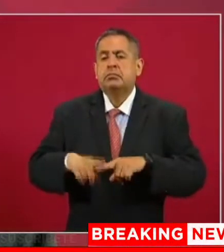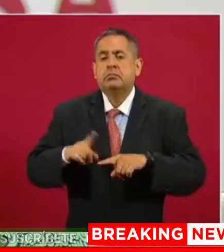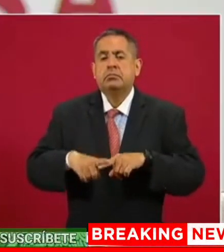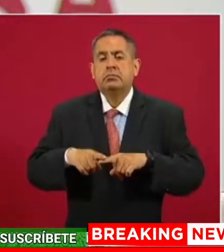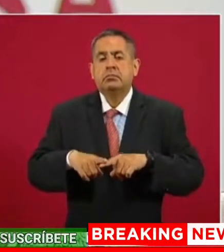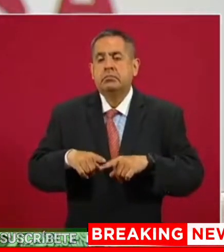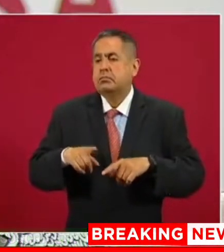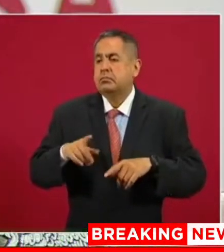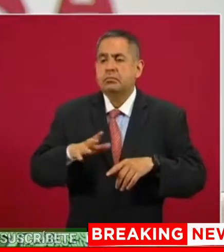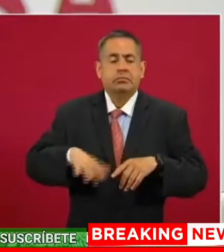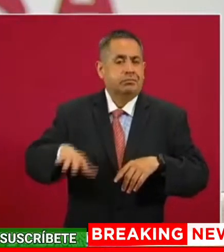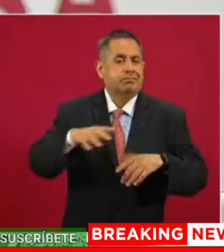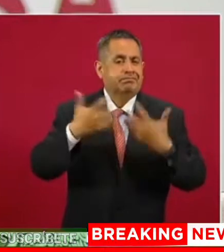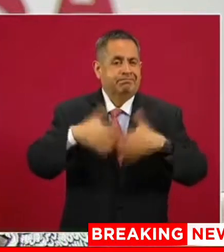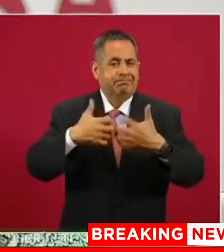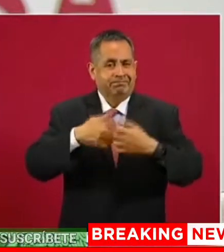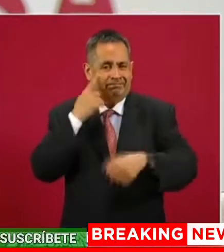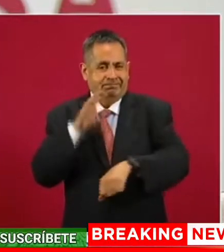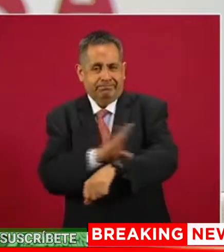la hidroeléctrica.